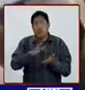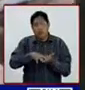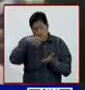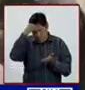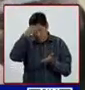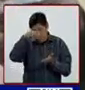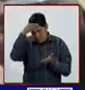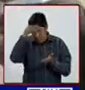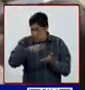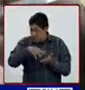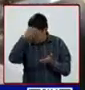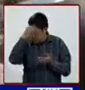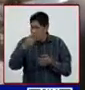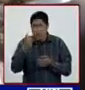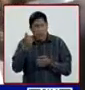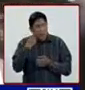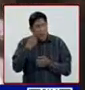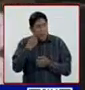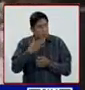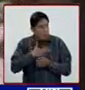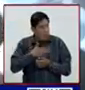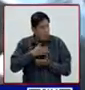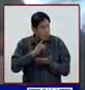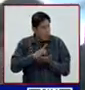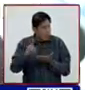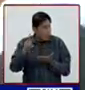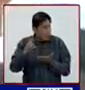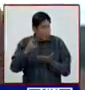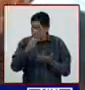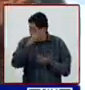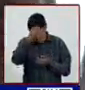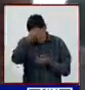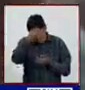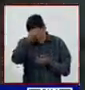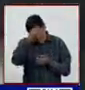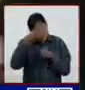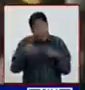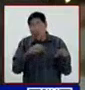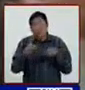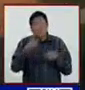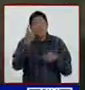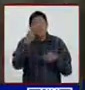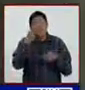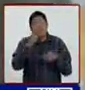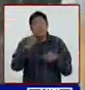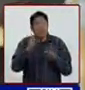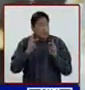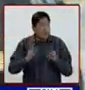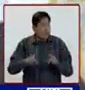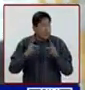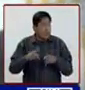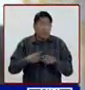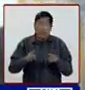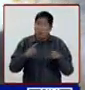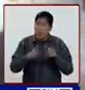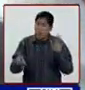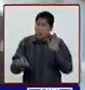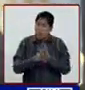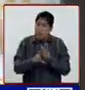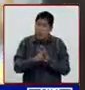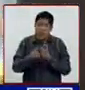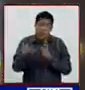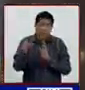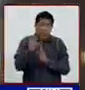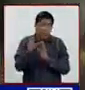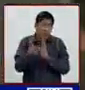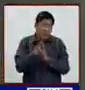todo el conocimiento de mis derechos, el conocimiento de también hacerles conocer a las otras personas las diferentes leyes que hay en la